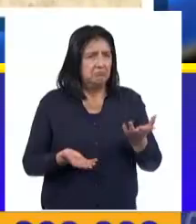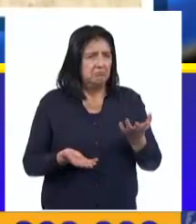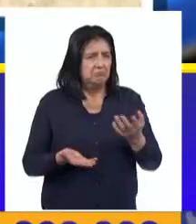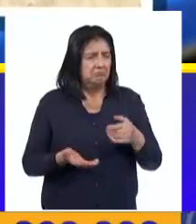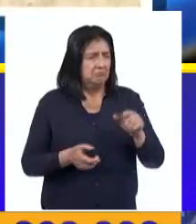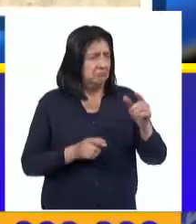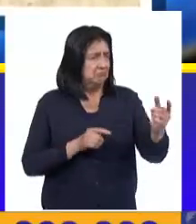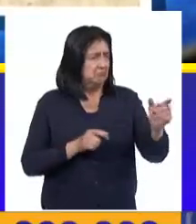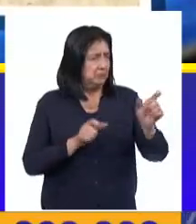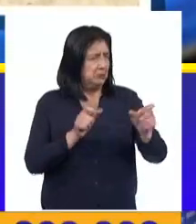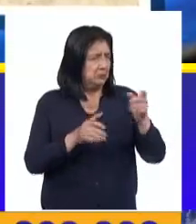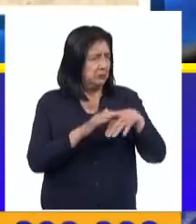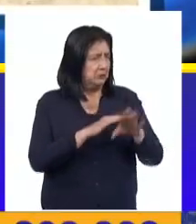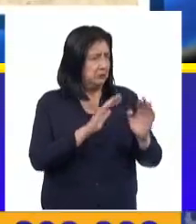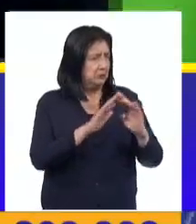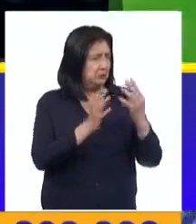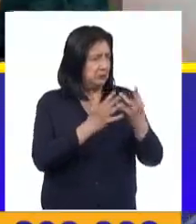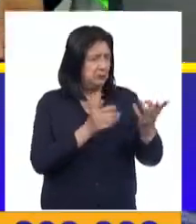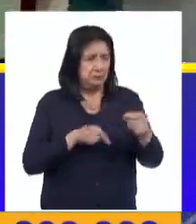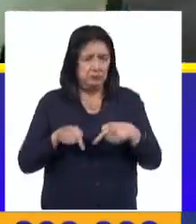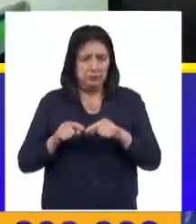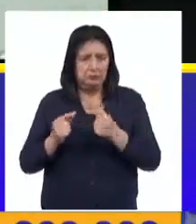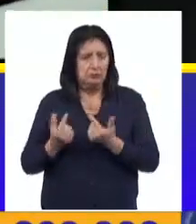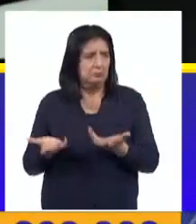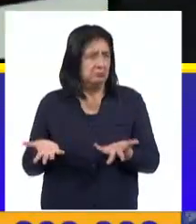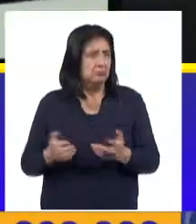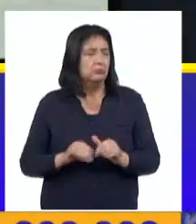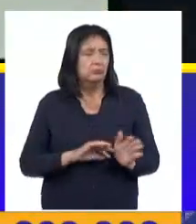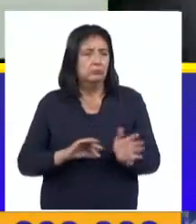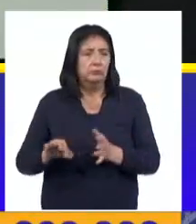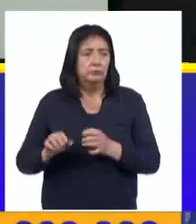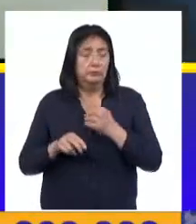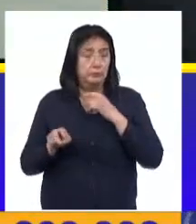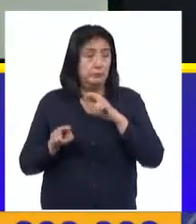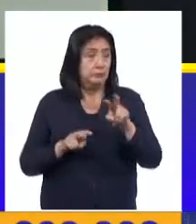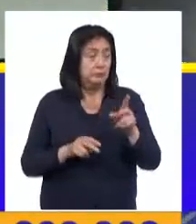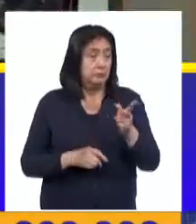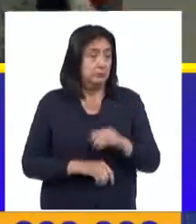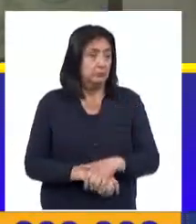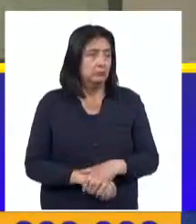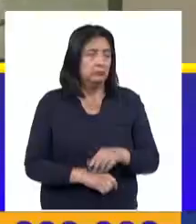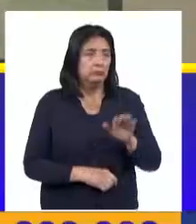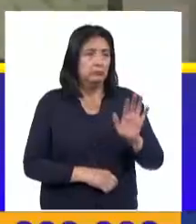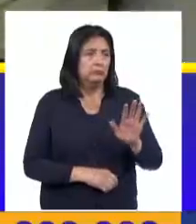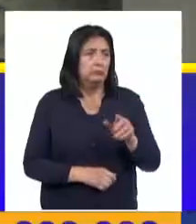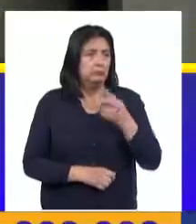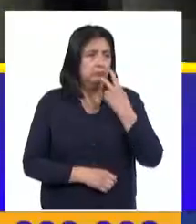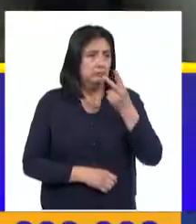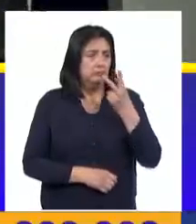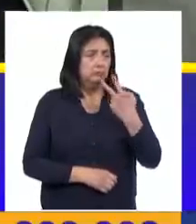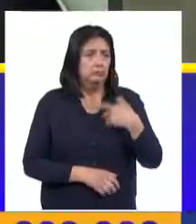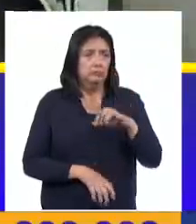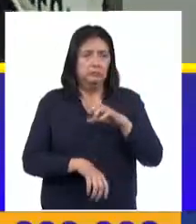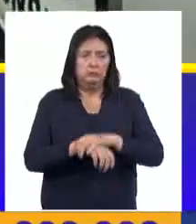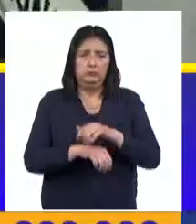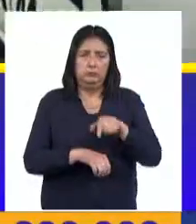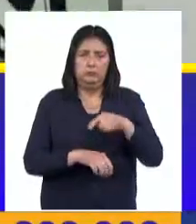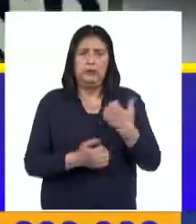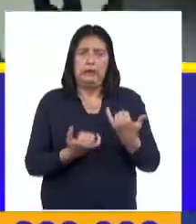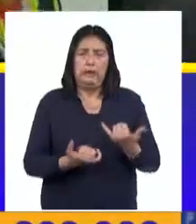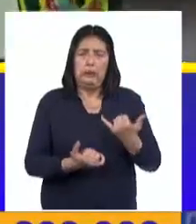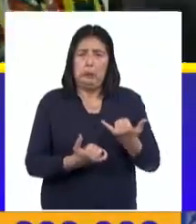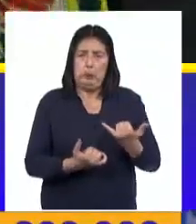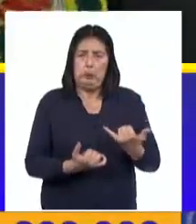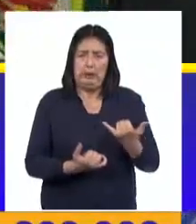esta banda criminal. Podemos observar también, Luis, que aquí mire, esta es una intervención en proceso.